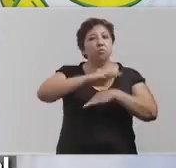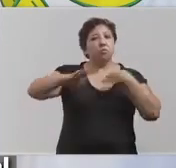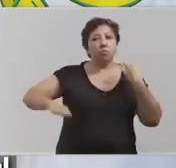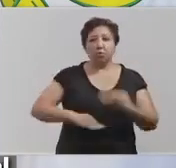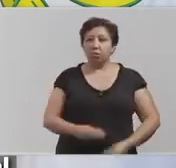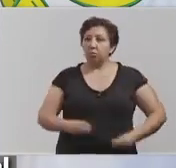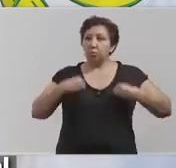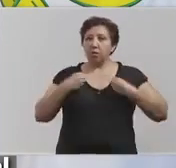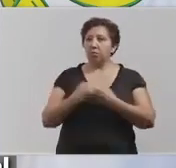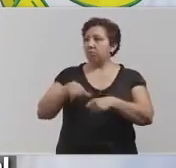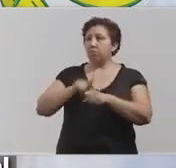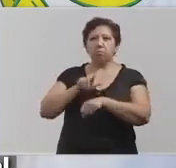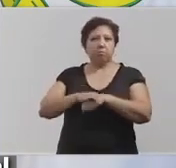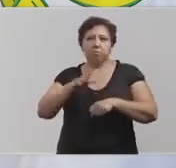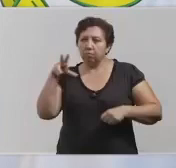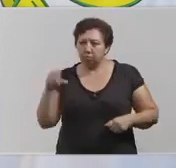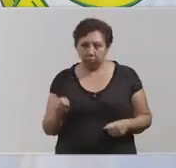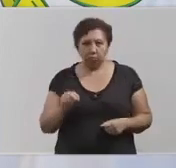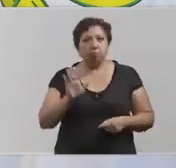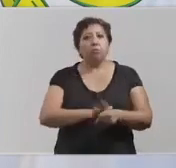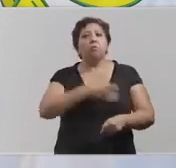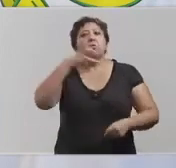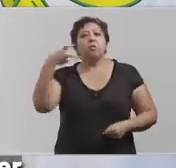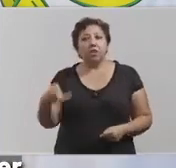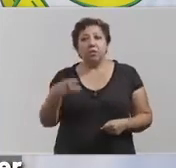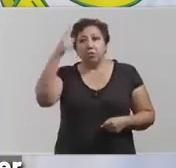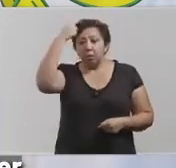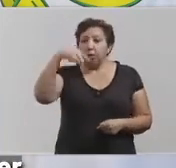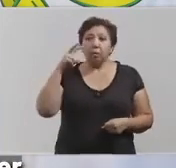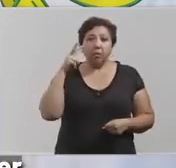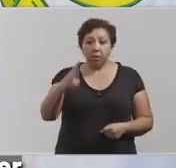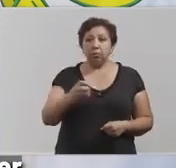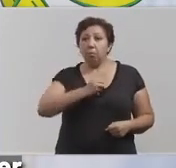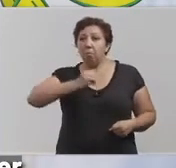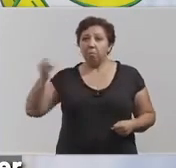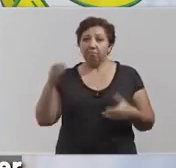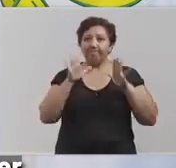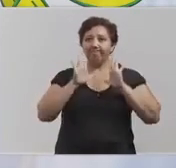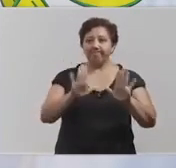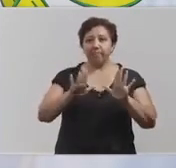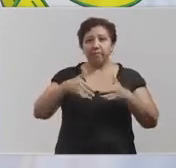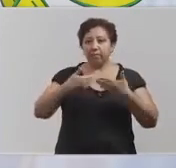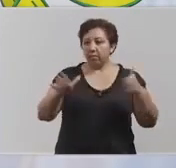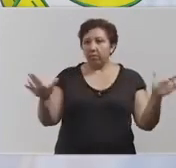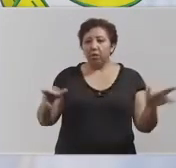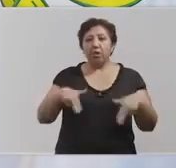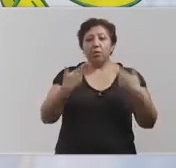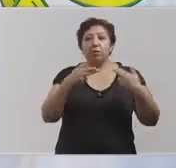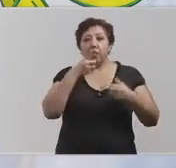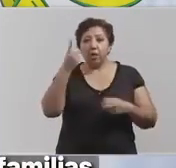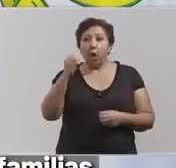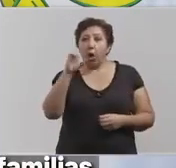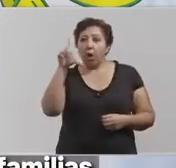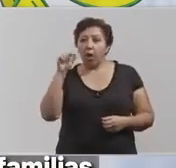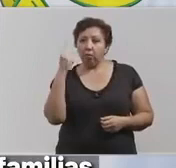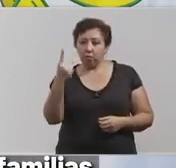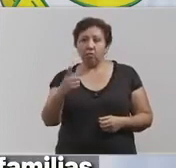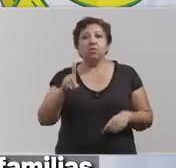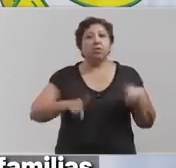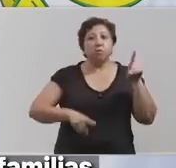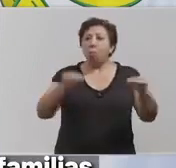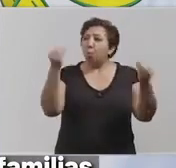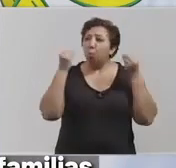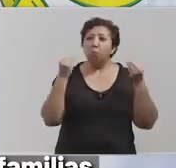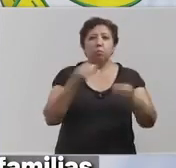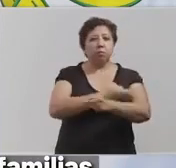restrinja totalmente la vida social. Por este motivo, y para no vernos obligados a detener la reapertura de la ola 1, de la cual depende